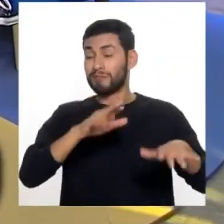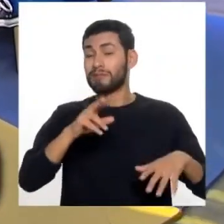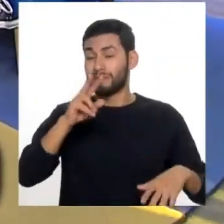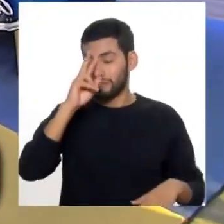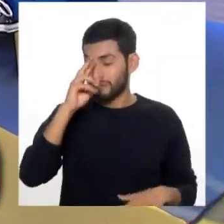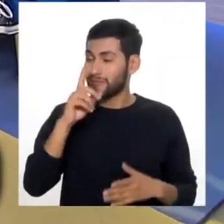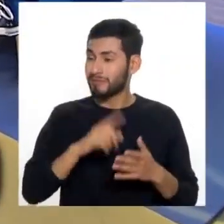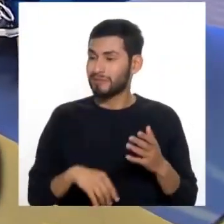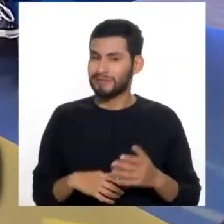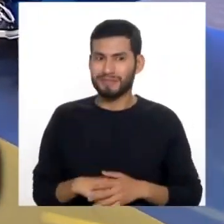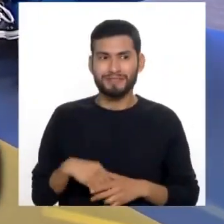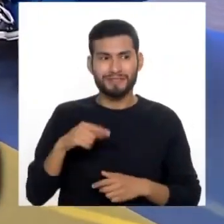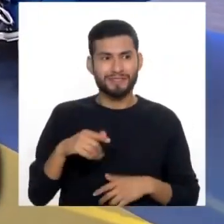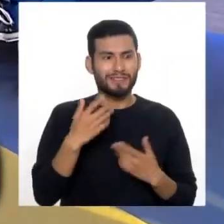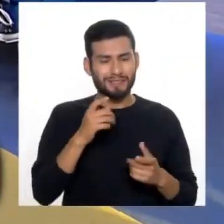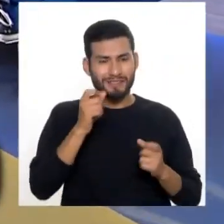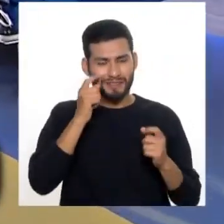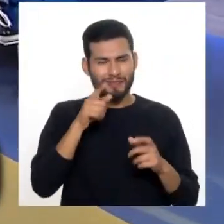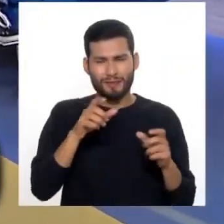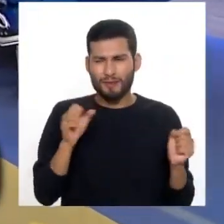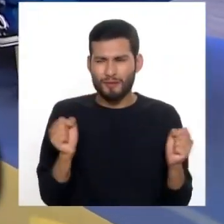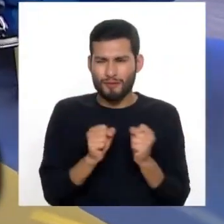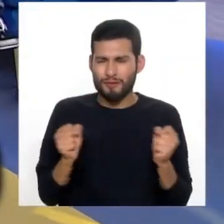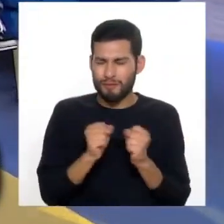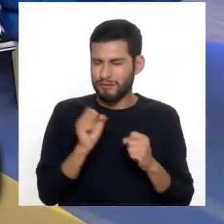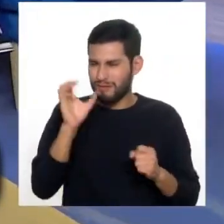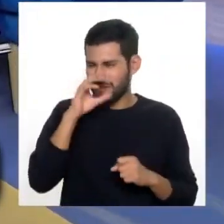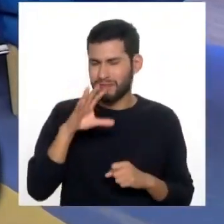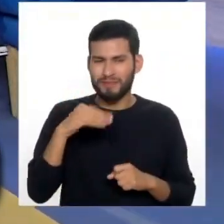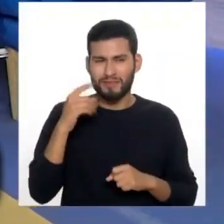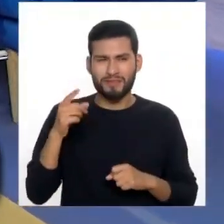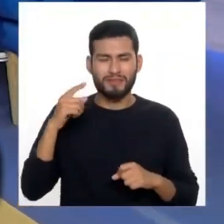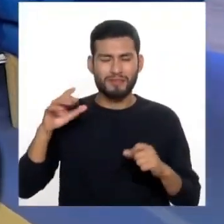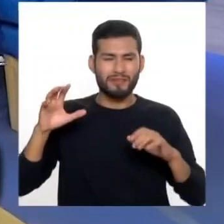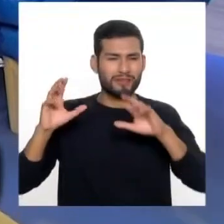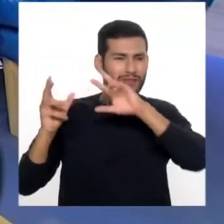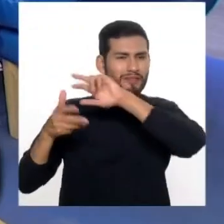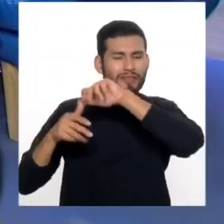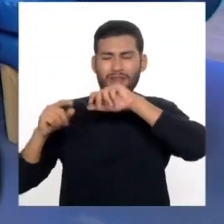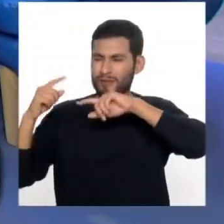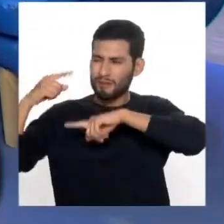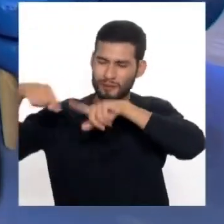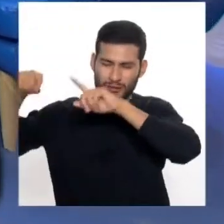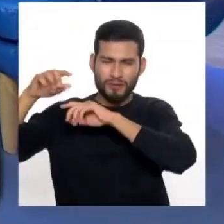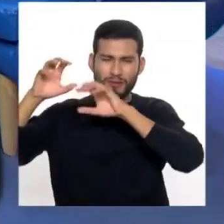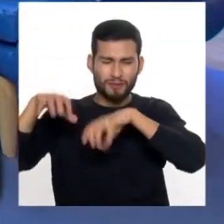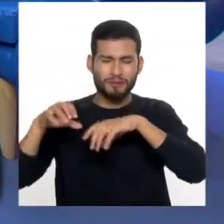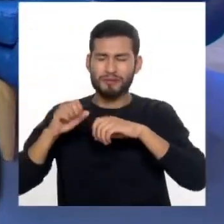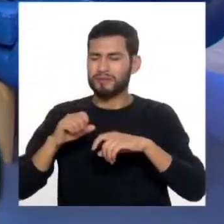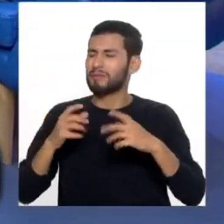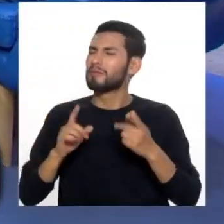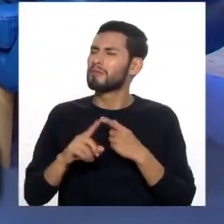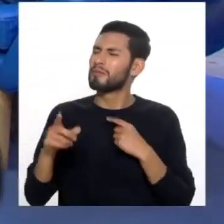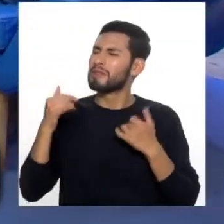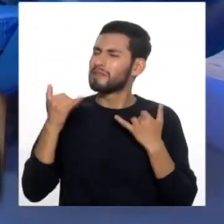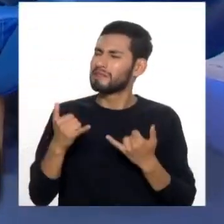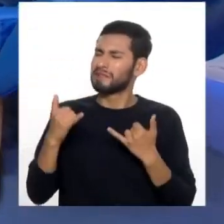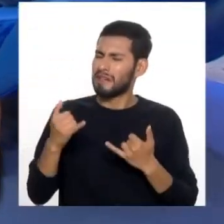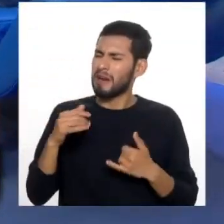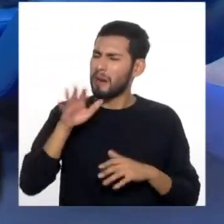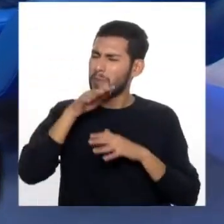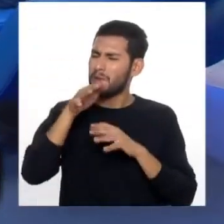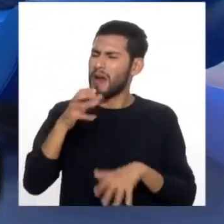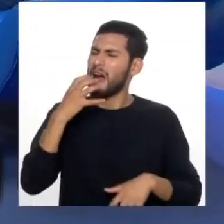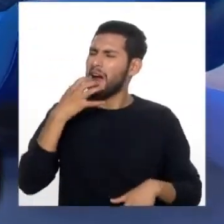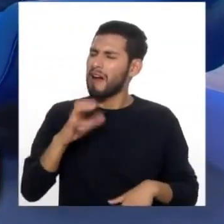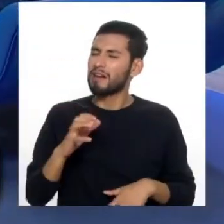es esta extraña frialdad que tiene, ¿no? Por el ciclón, el anticiclón, pero si seguimos con un mar